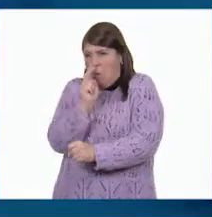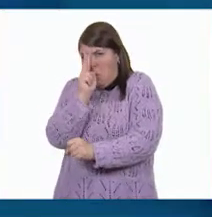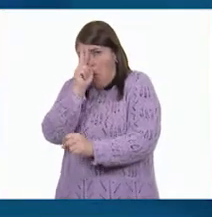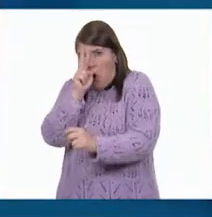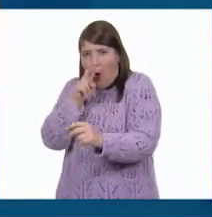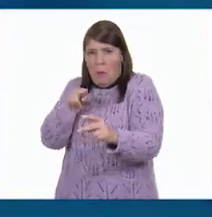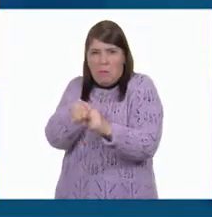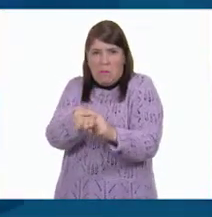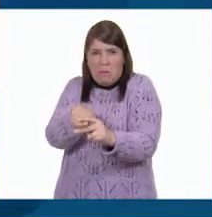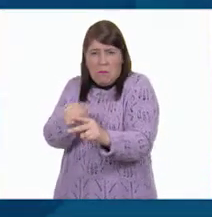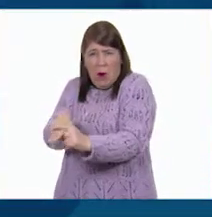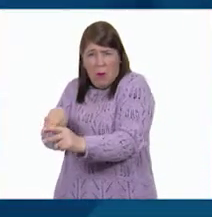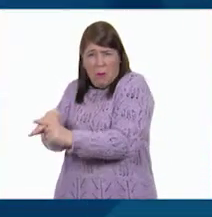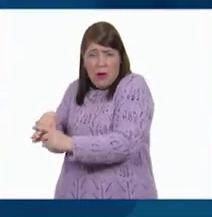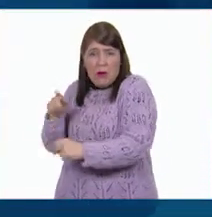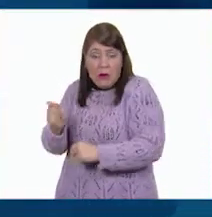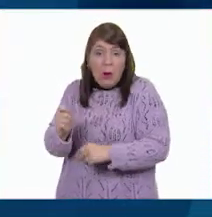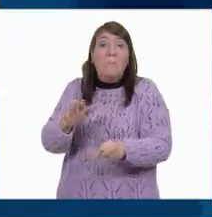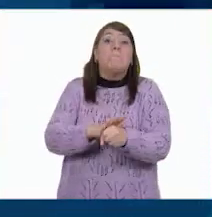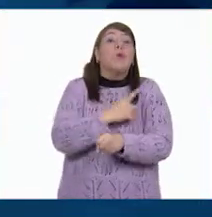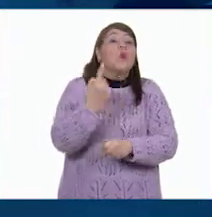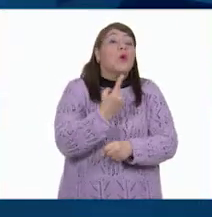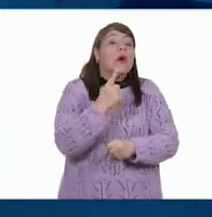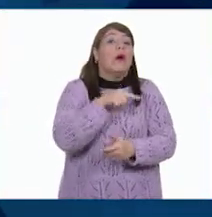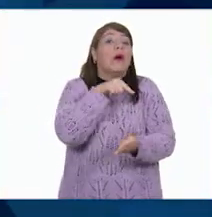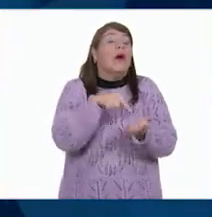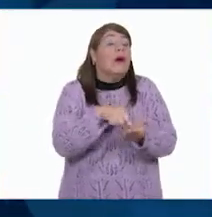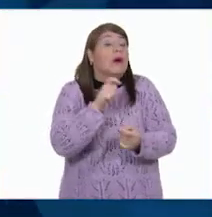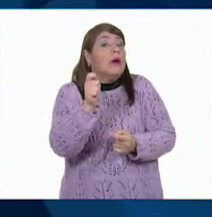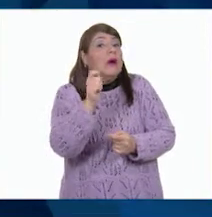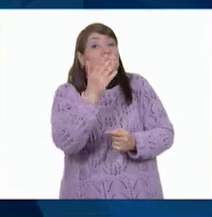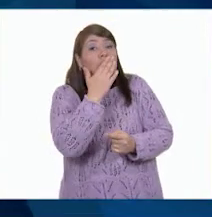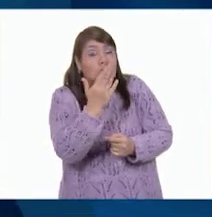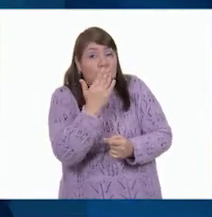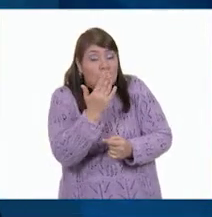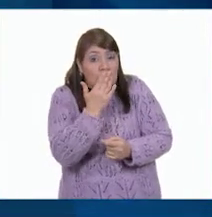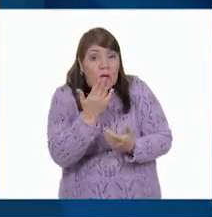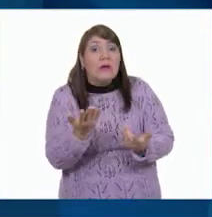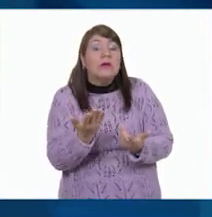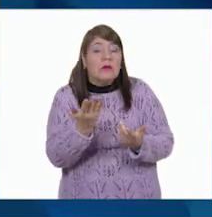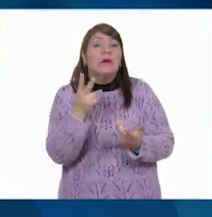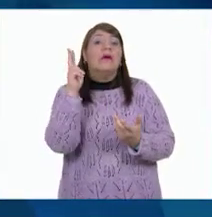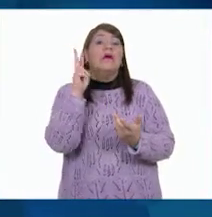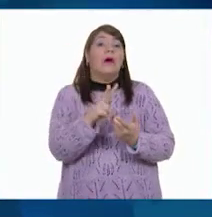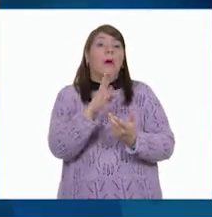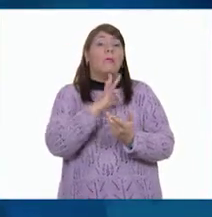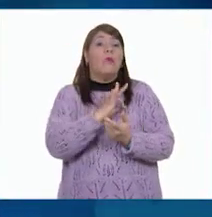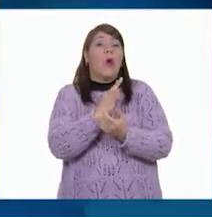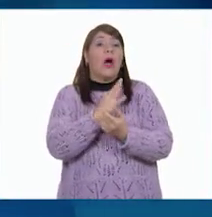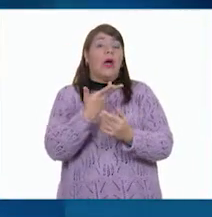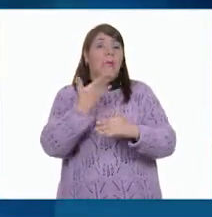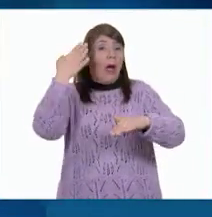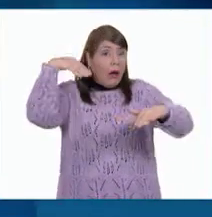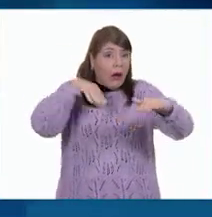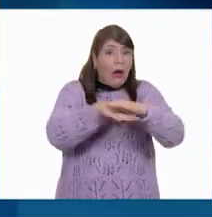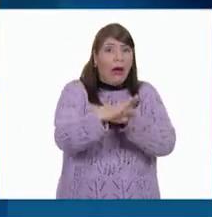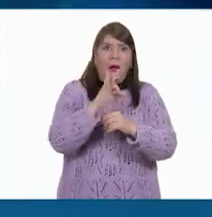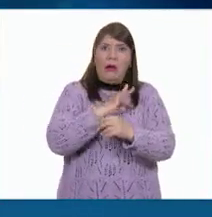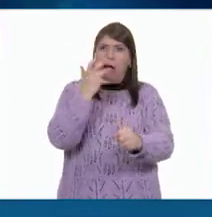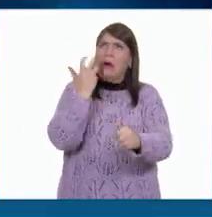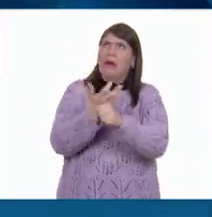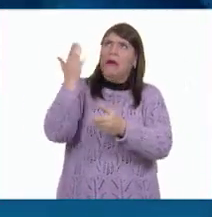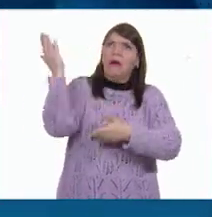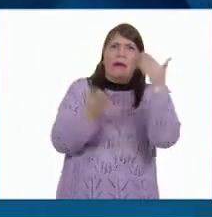violencia. Porque en el caso de Sonora incluso permitieron la entrada de